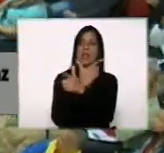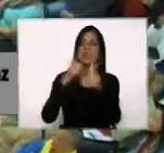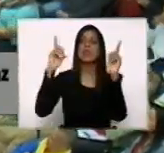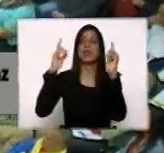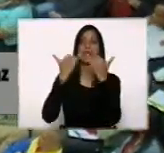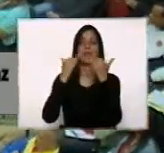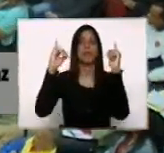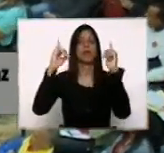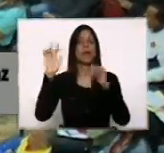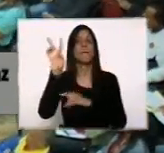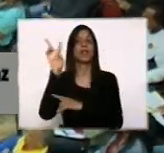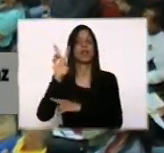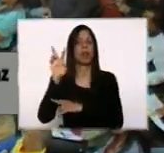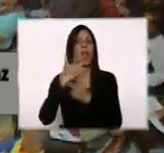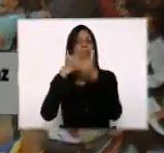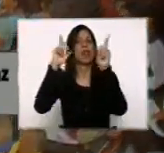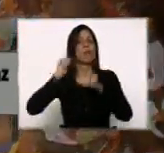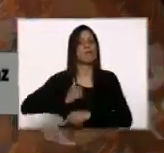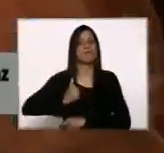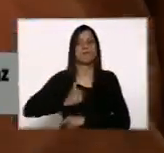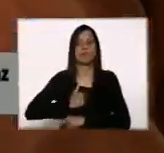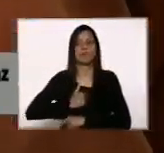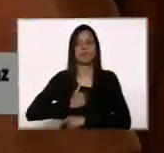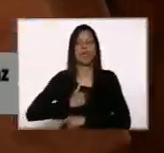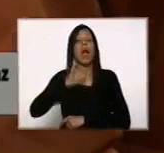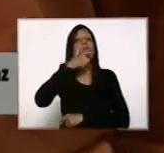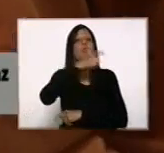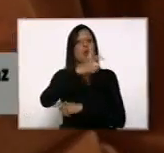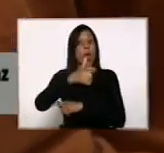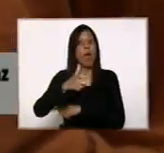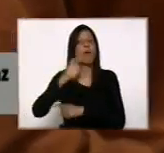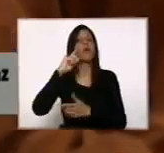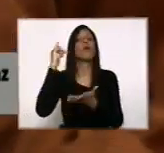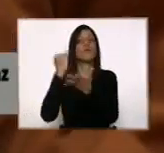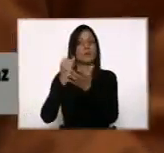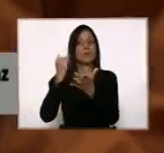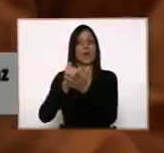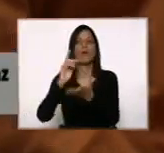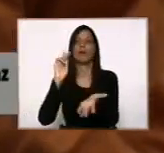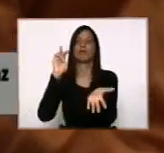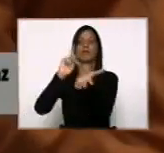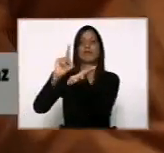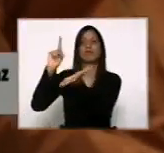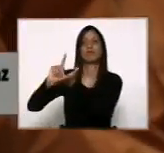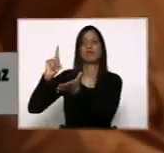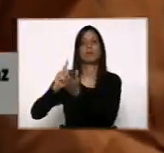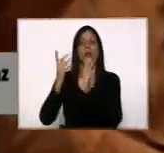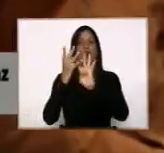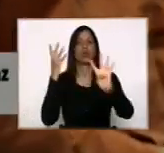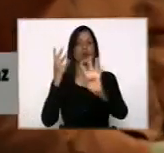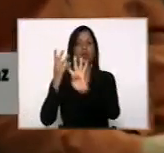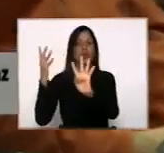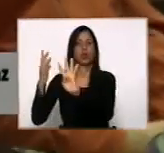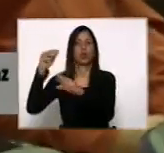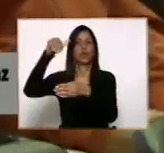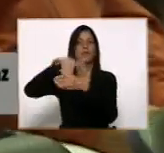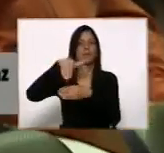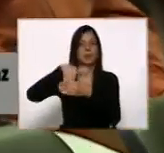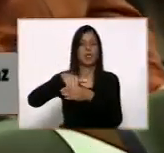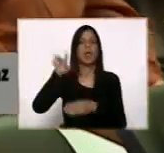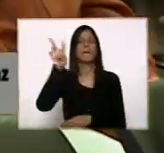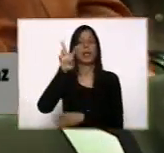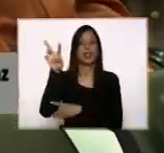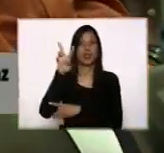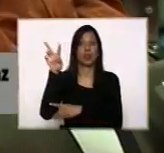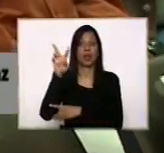y la soberanía nacional, demostrado con su masiva y creciente participación en los últimos procesos electorales realizados en el